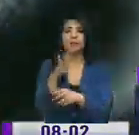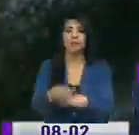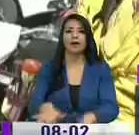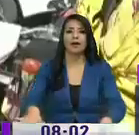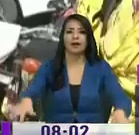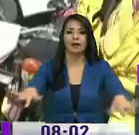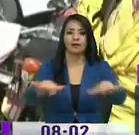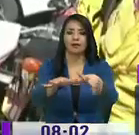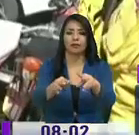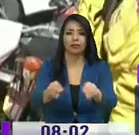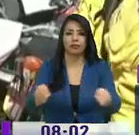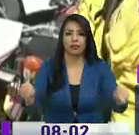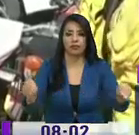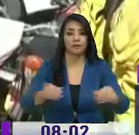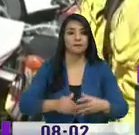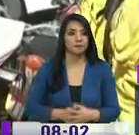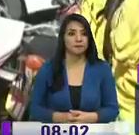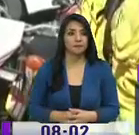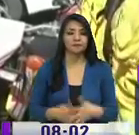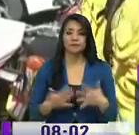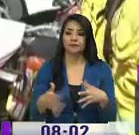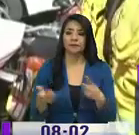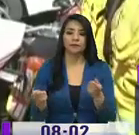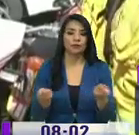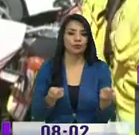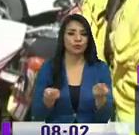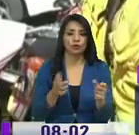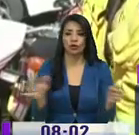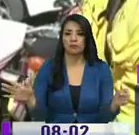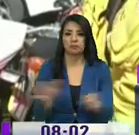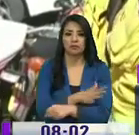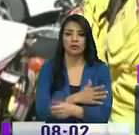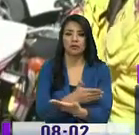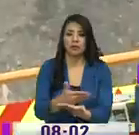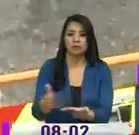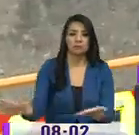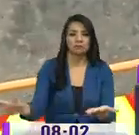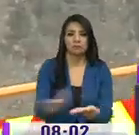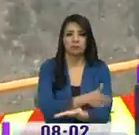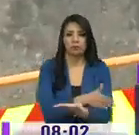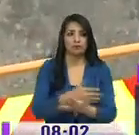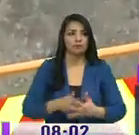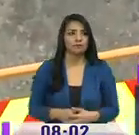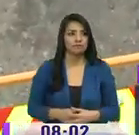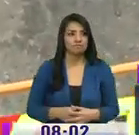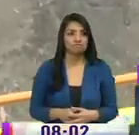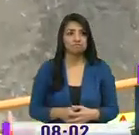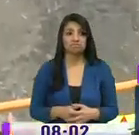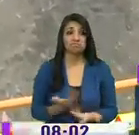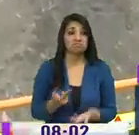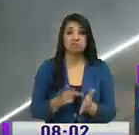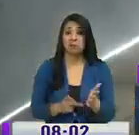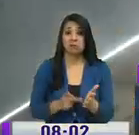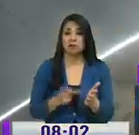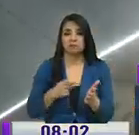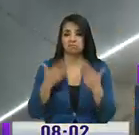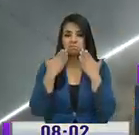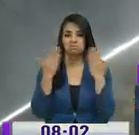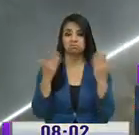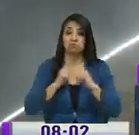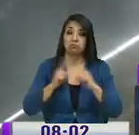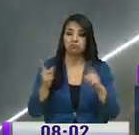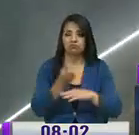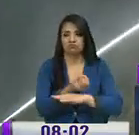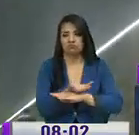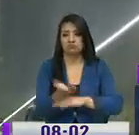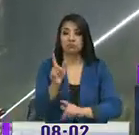terreno. Lugar el incendio totalmente controlado, realizando tareas de liquidación. Si aún no se conoce qué pudo ocasionar el incendio, se recomienda a